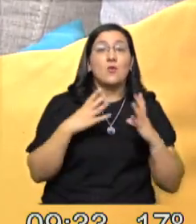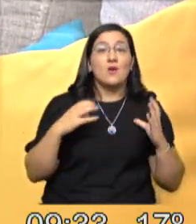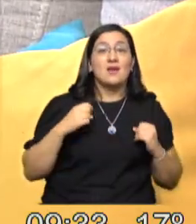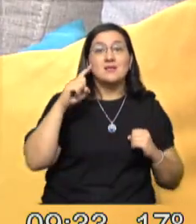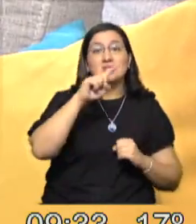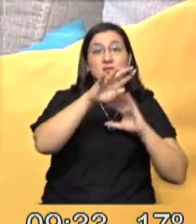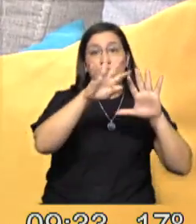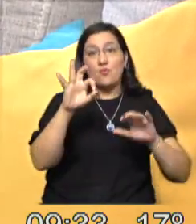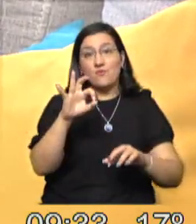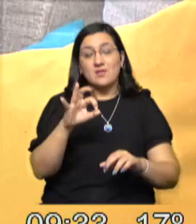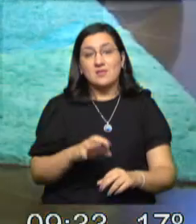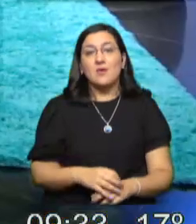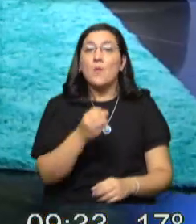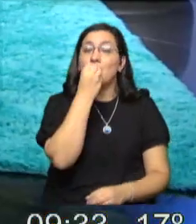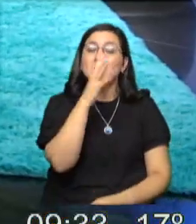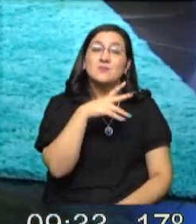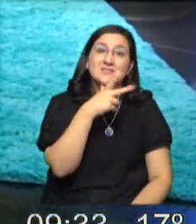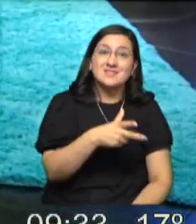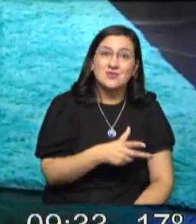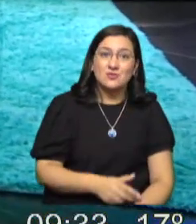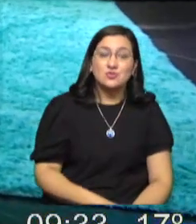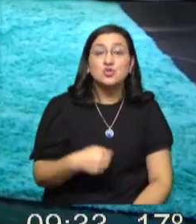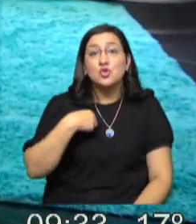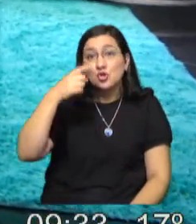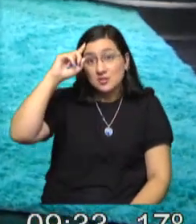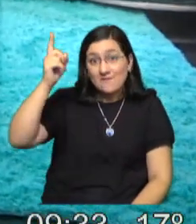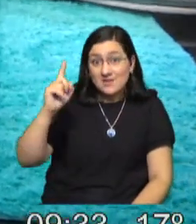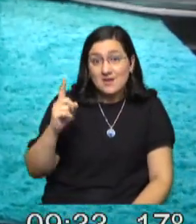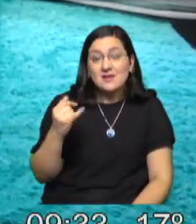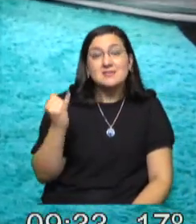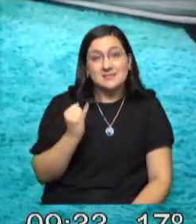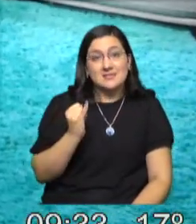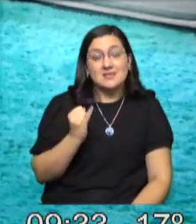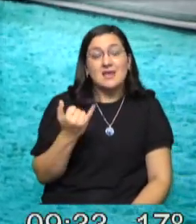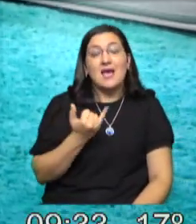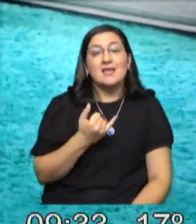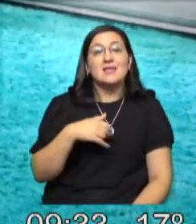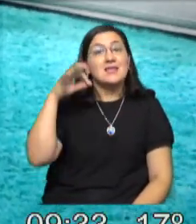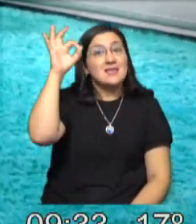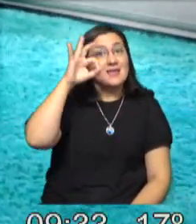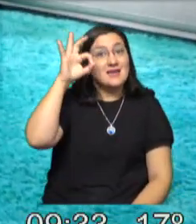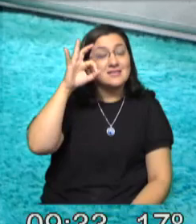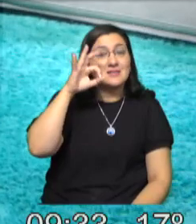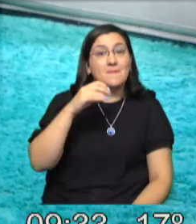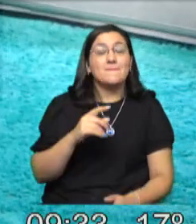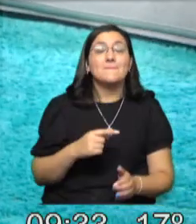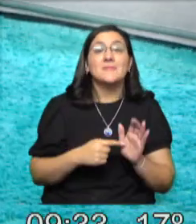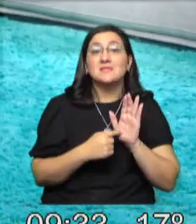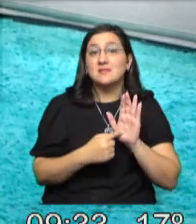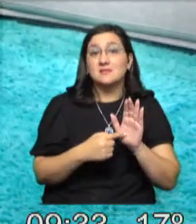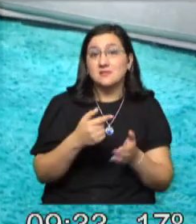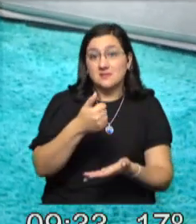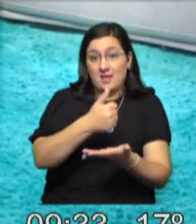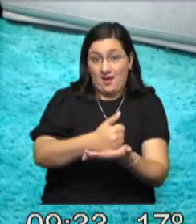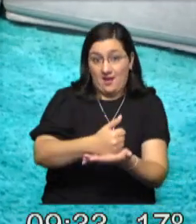enorme a mis niños. Yo no sabía que había inglés en las escuelas. Exacto. Tenemos inglés presencial, además, porque ahí está el inglés Eibal, que es por videoconferencia, pero yo soy